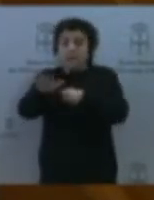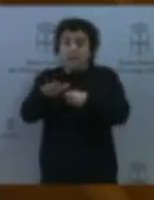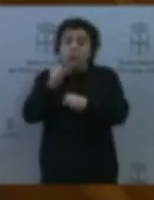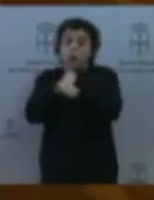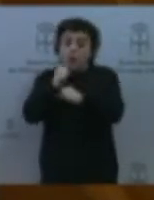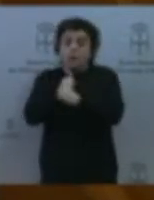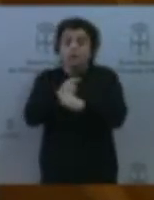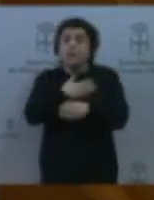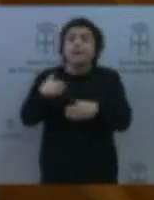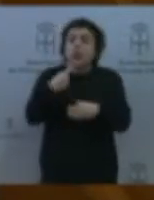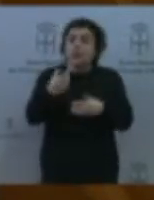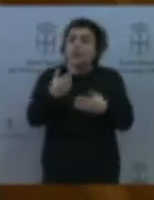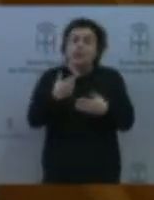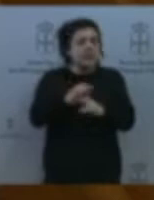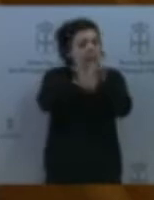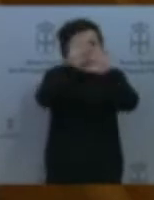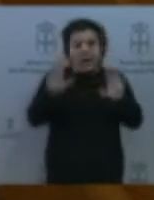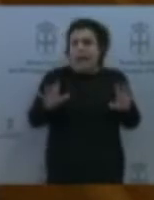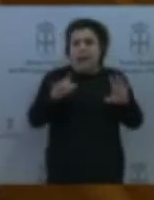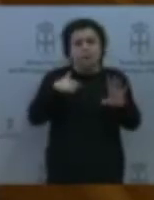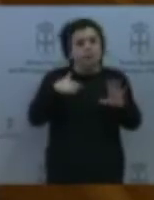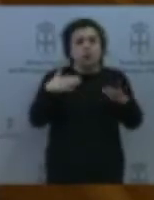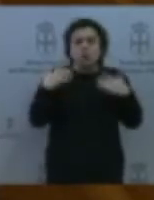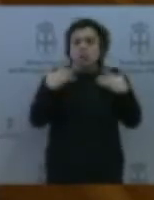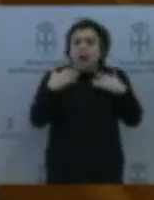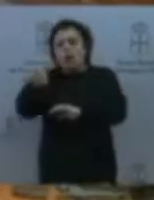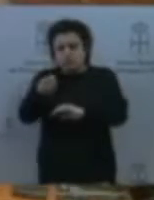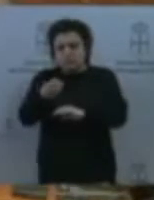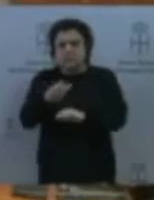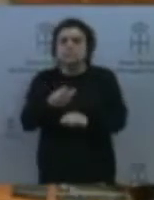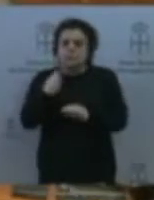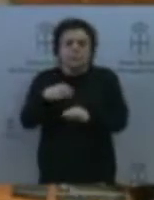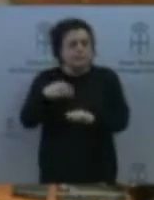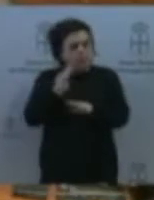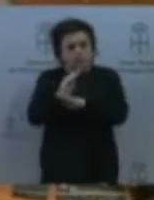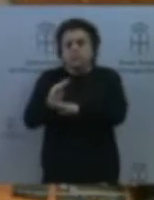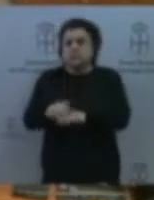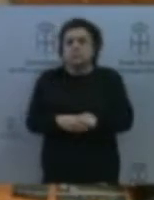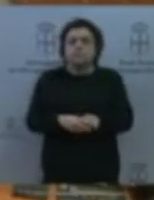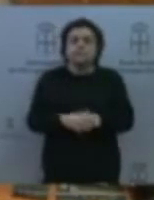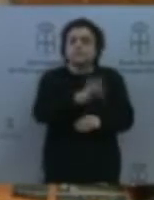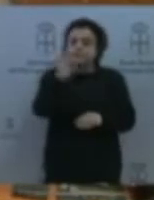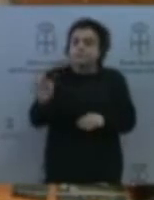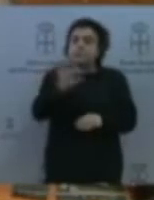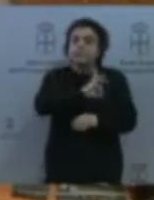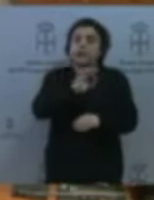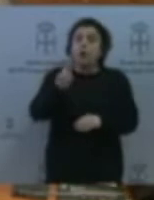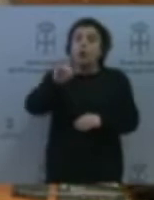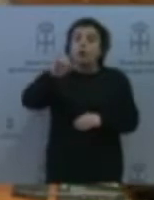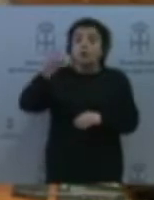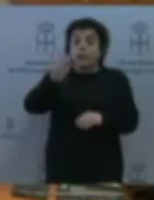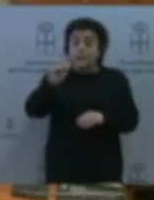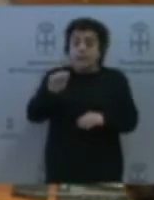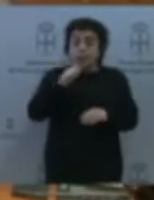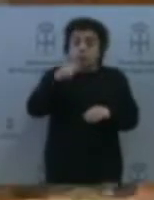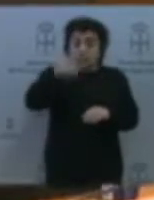inversión, sino que vamos a trabajar con toda nuestra fuerza para que lleguen otras muchas como esta. Con la llegada de Amazon en Asturias se está generando la curiosa